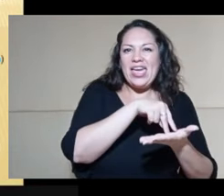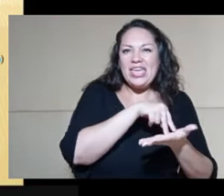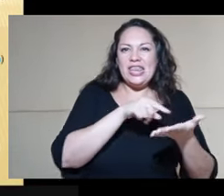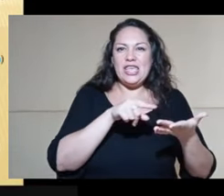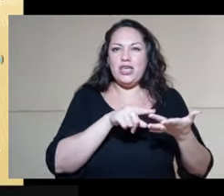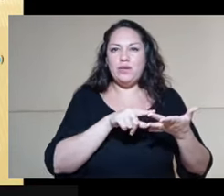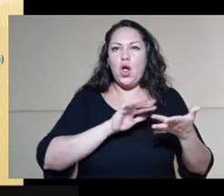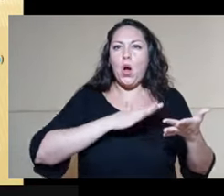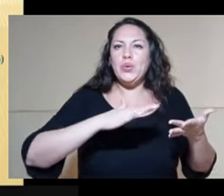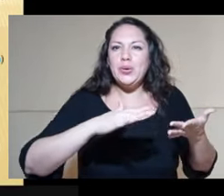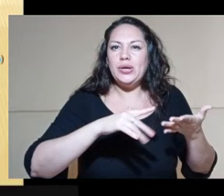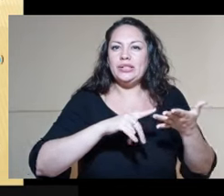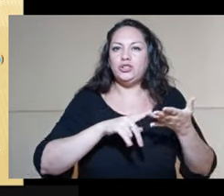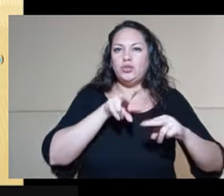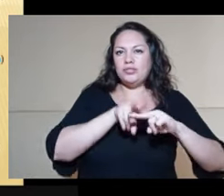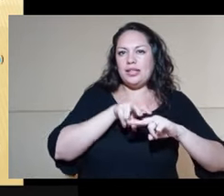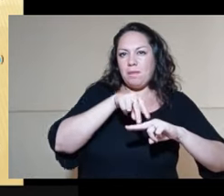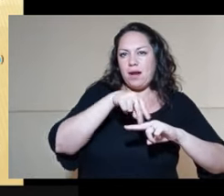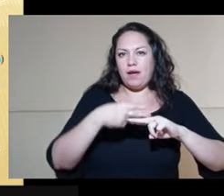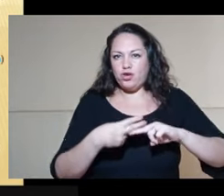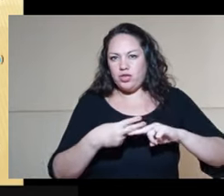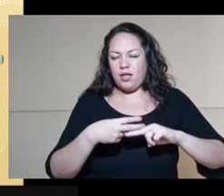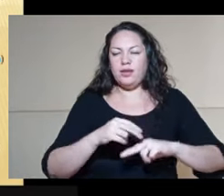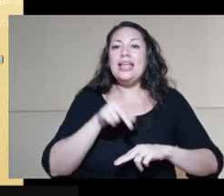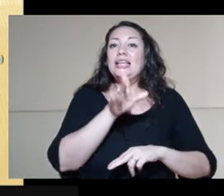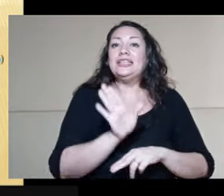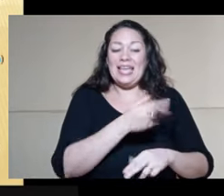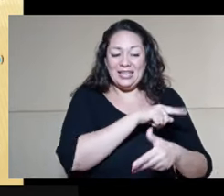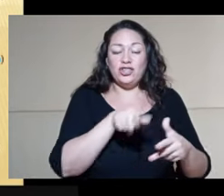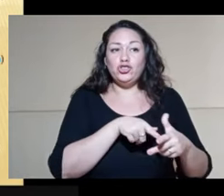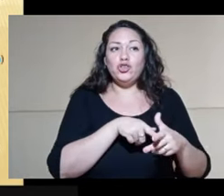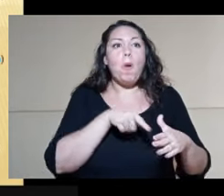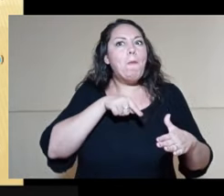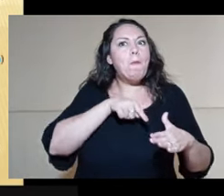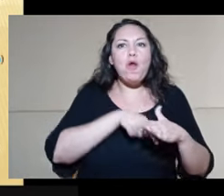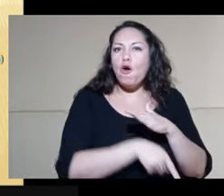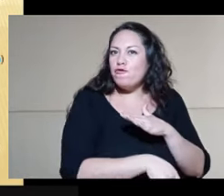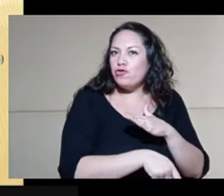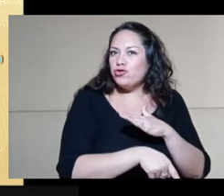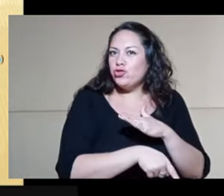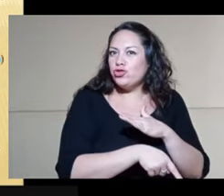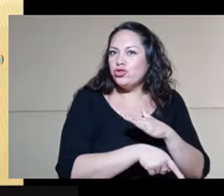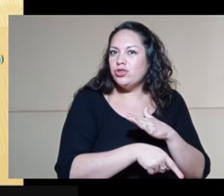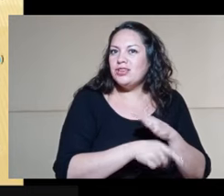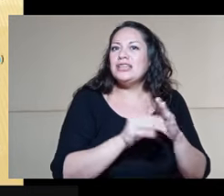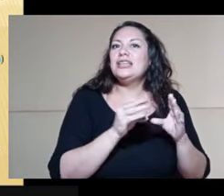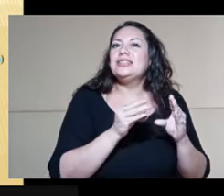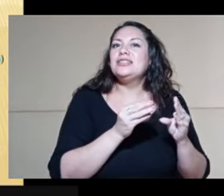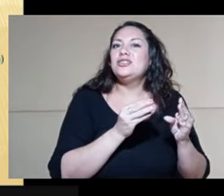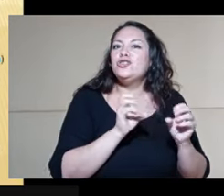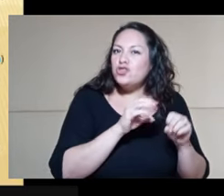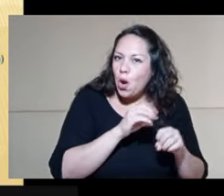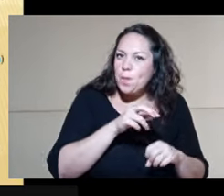del equilibrio, de la vibración, de la posición, ¿sí? Todas estas son receptores más profundos. Eso es lo que se